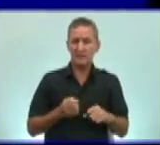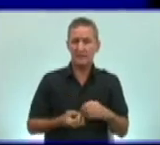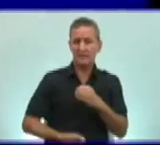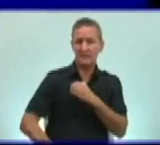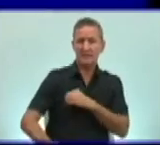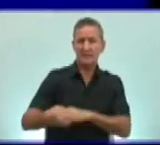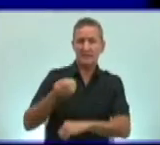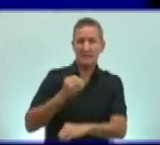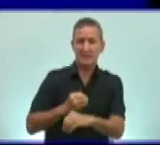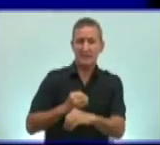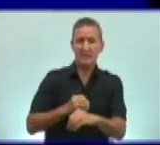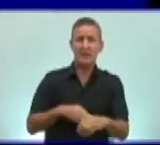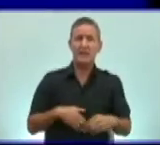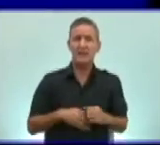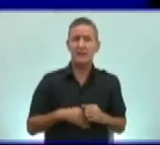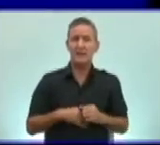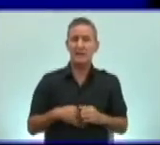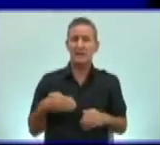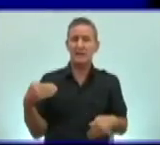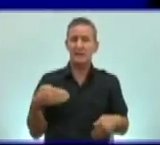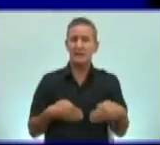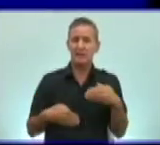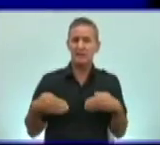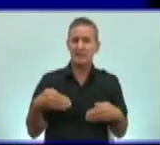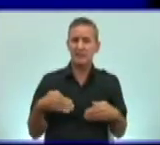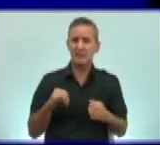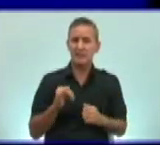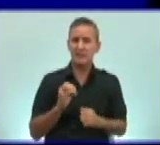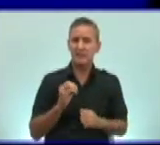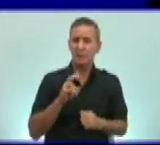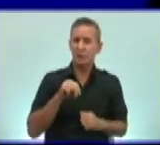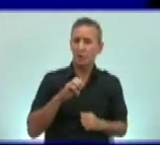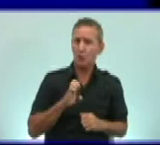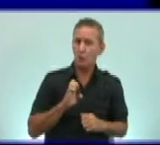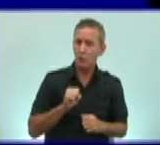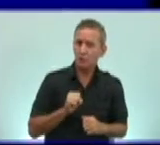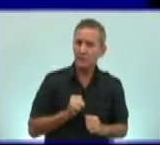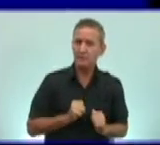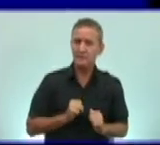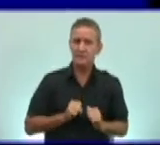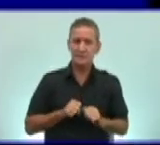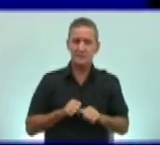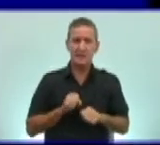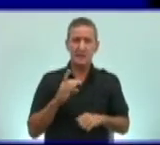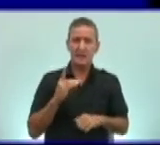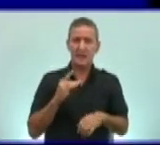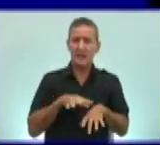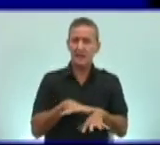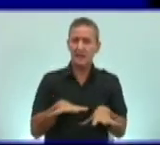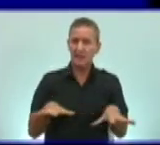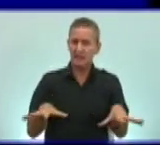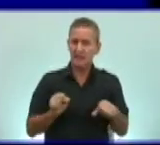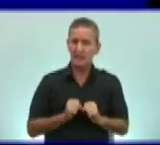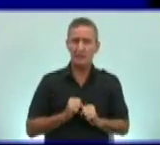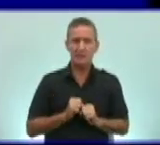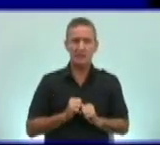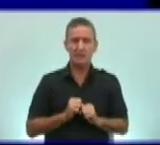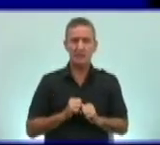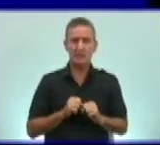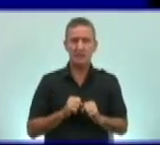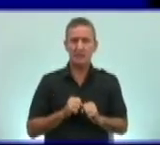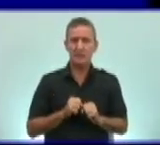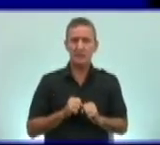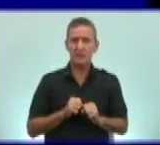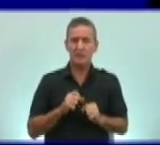que participan iones en disolución. Nosotros debíamos, en primer momento, pues anotar esto que aparece en